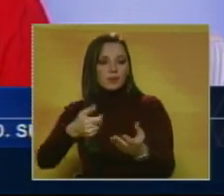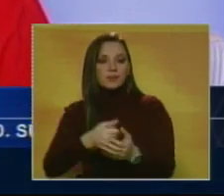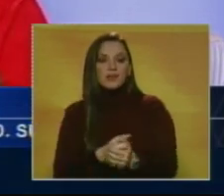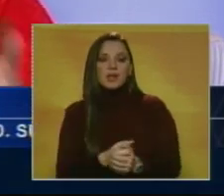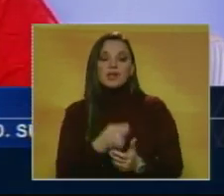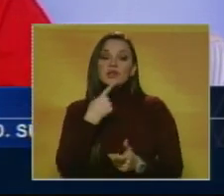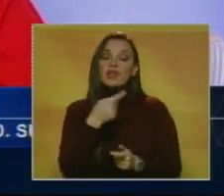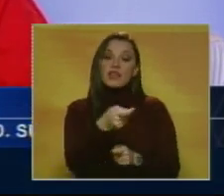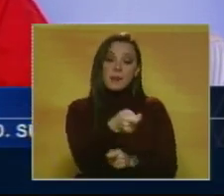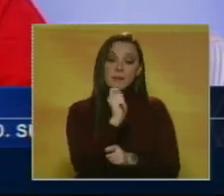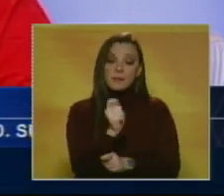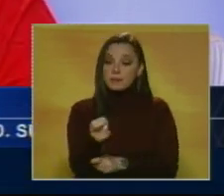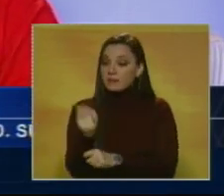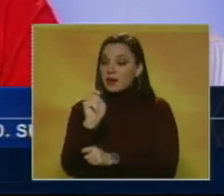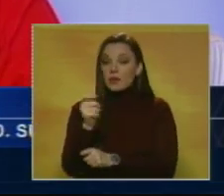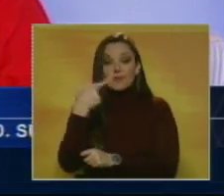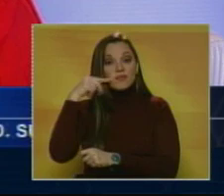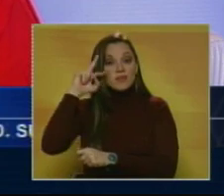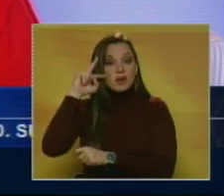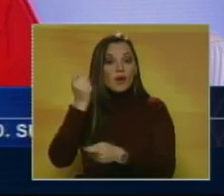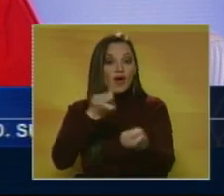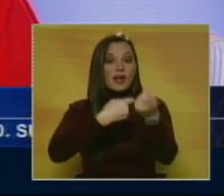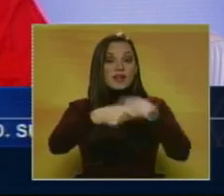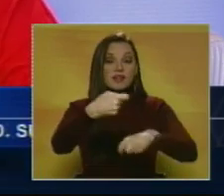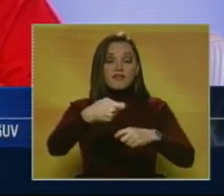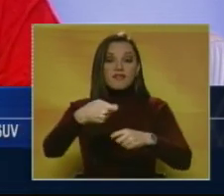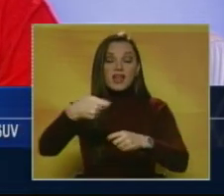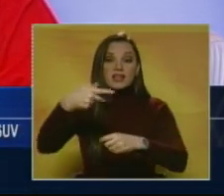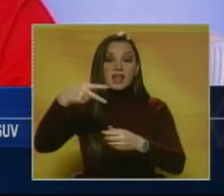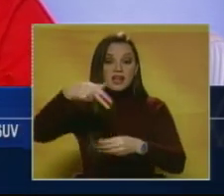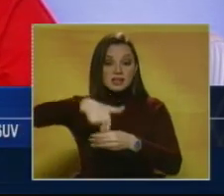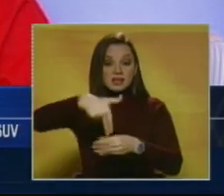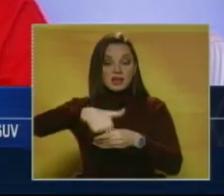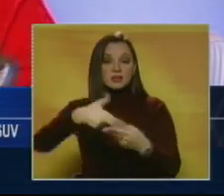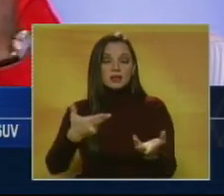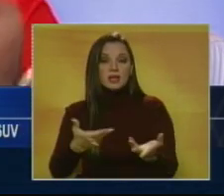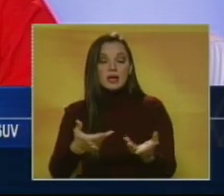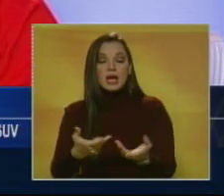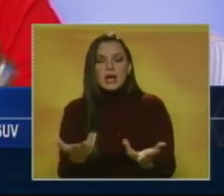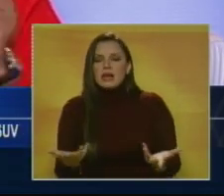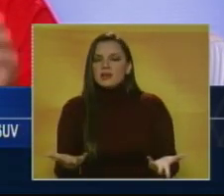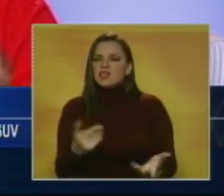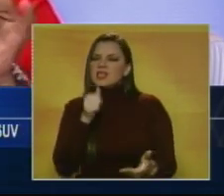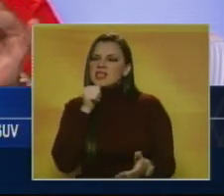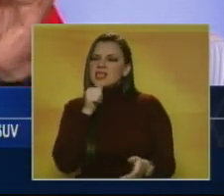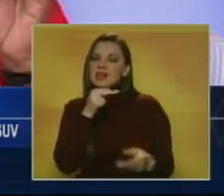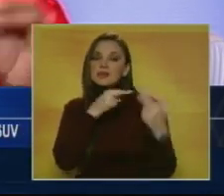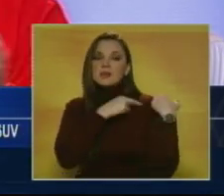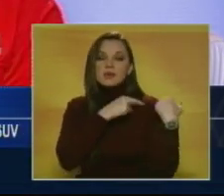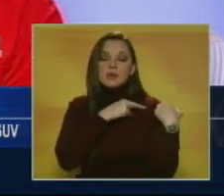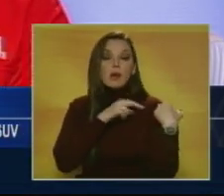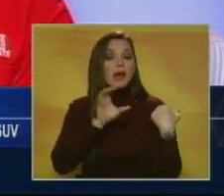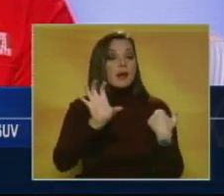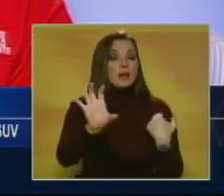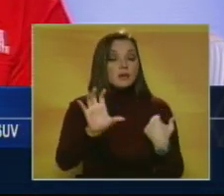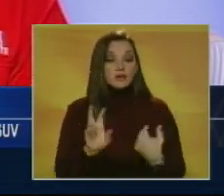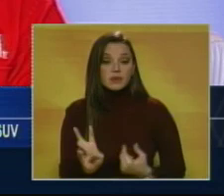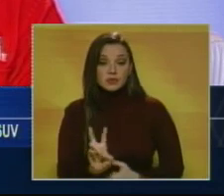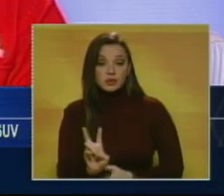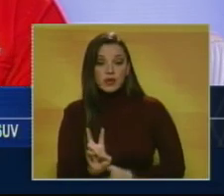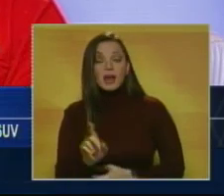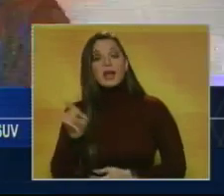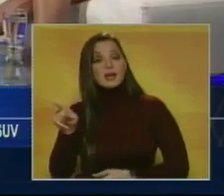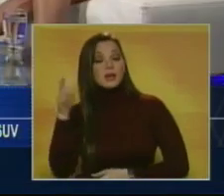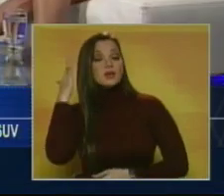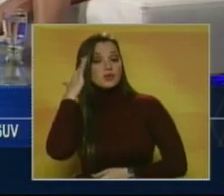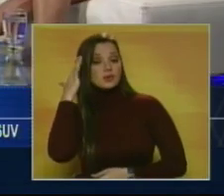combustible. Pero para eso hay un Estado responsable, para eso hay un gobierno responsable que tiene los indicadores exactos del